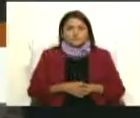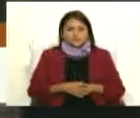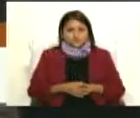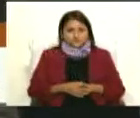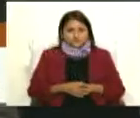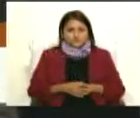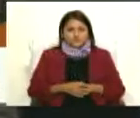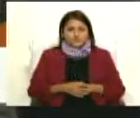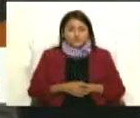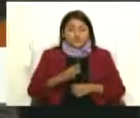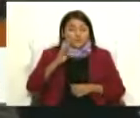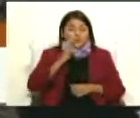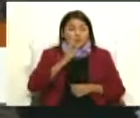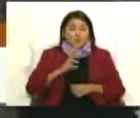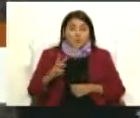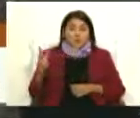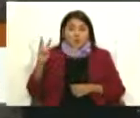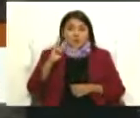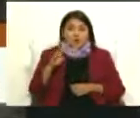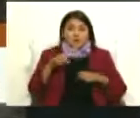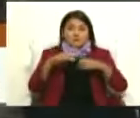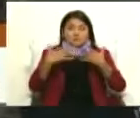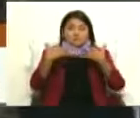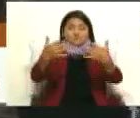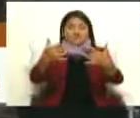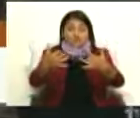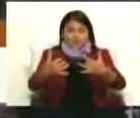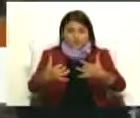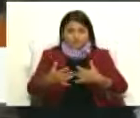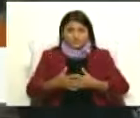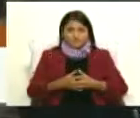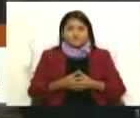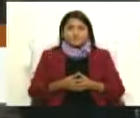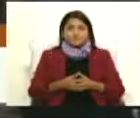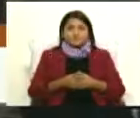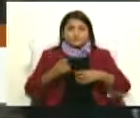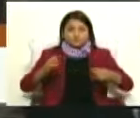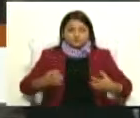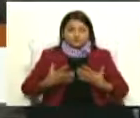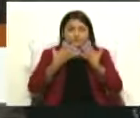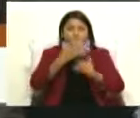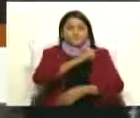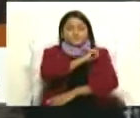¡Wow, wow, wow! ¡Qué color, qué fuerza, qué energía!